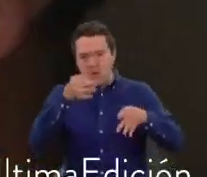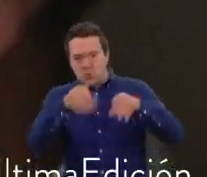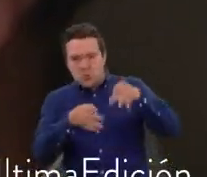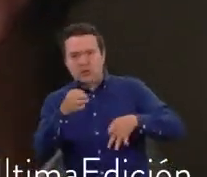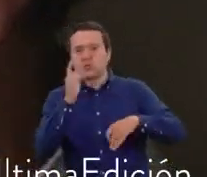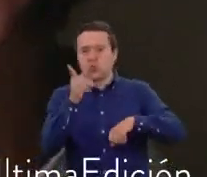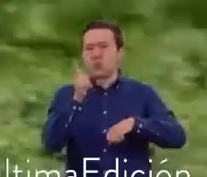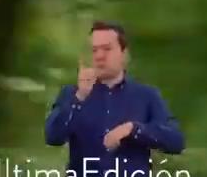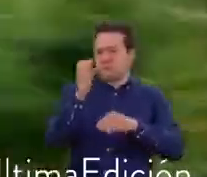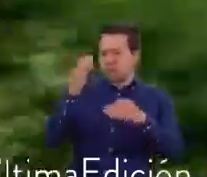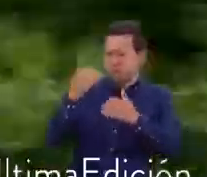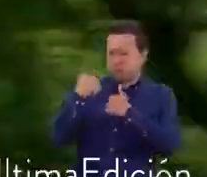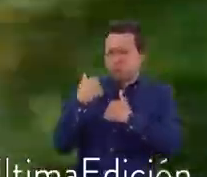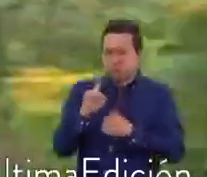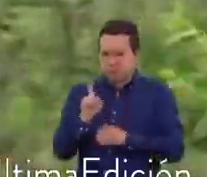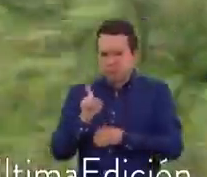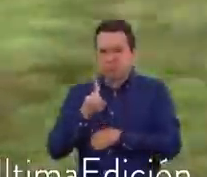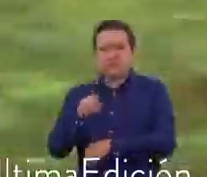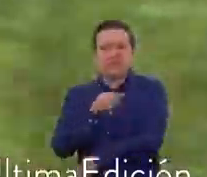desmovilización del frente cacica la gaitana de las farc